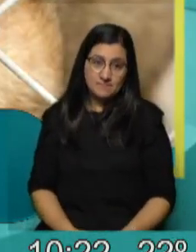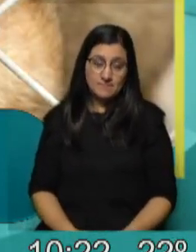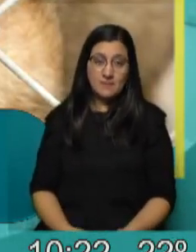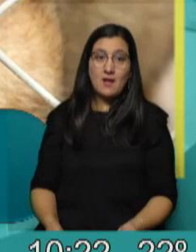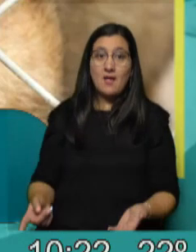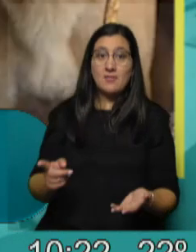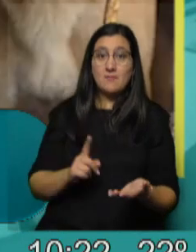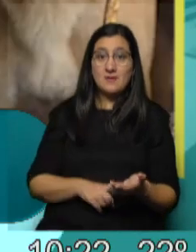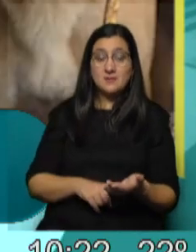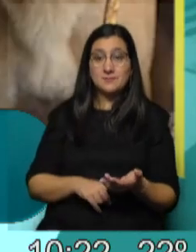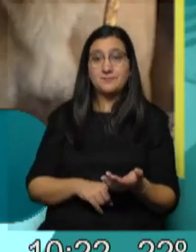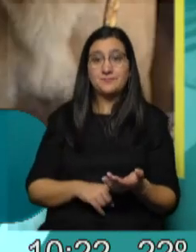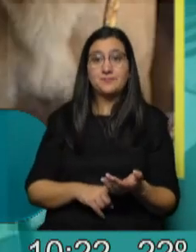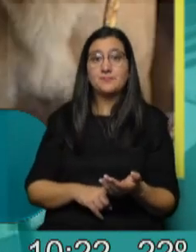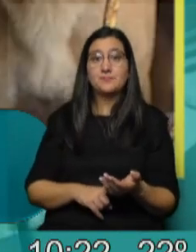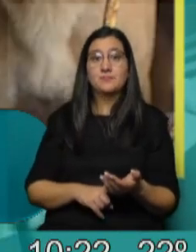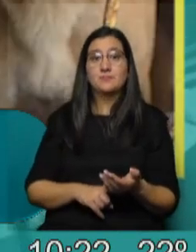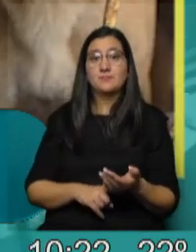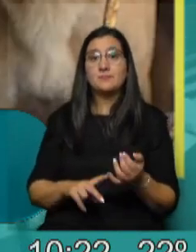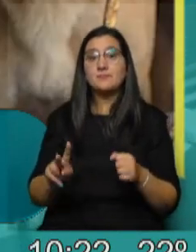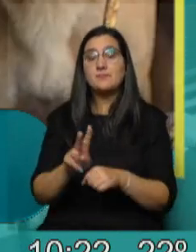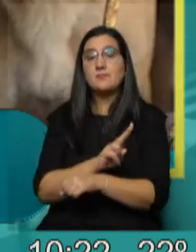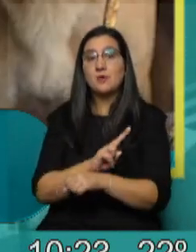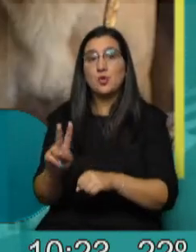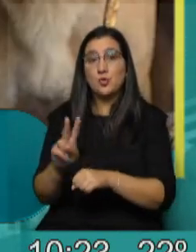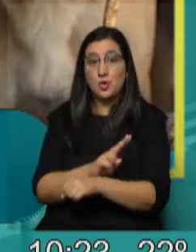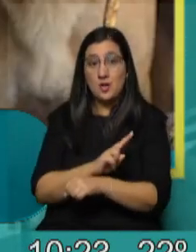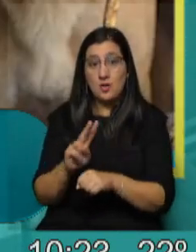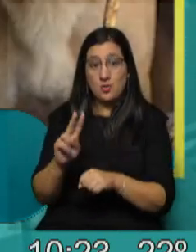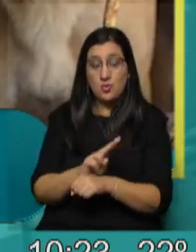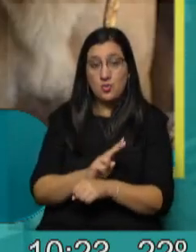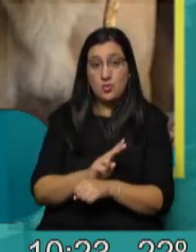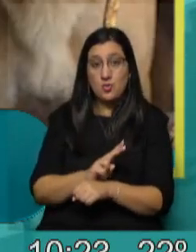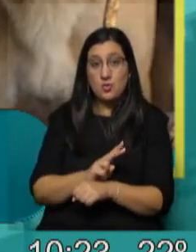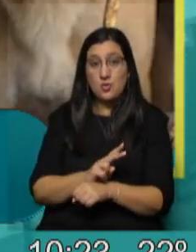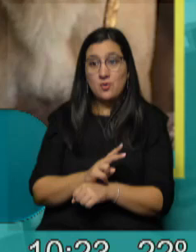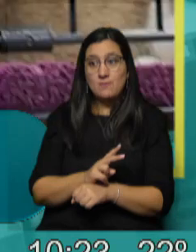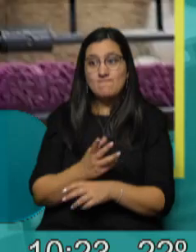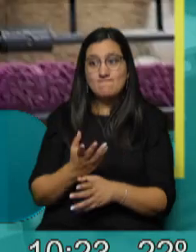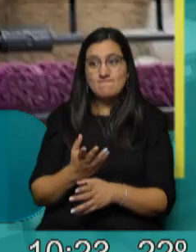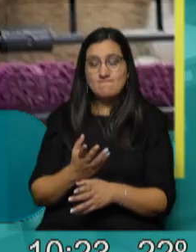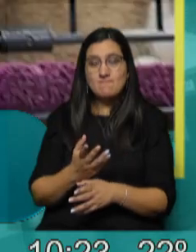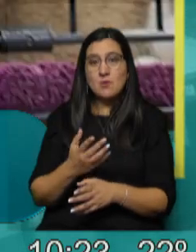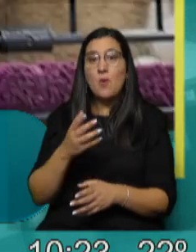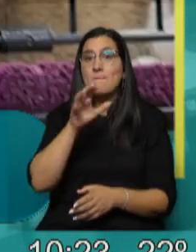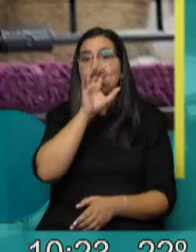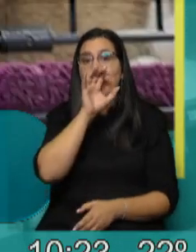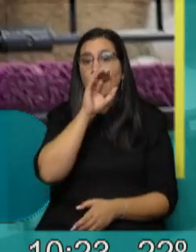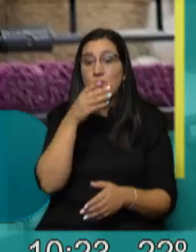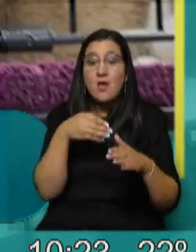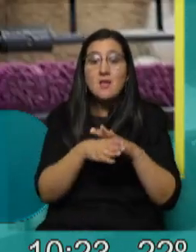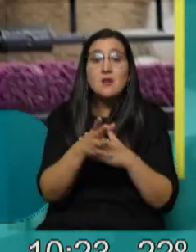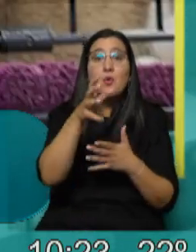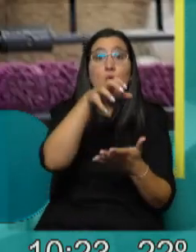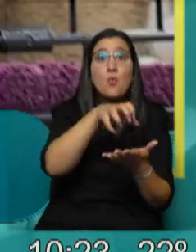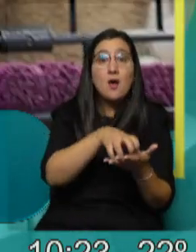Además de controlarlo de manera sanitaria y demás, sí se empieza a decir, bueno, en realidad los perros cuando entran a determinado lugar, más